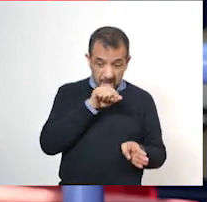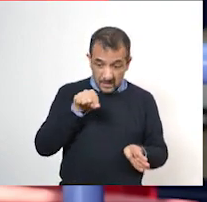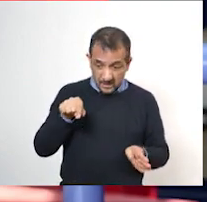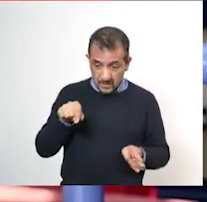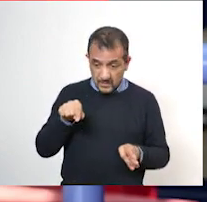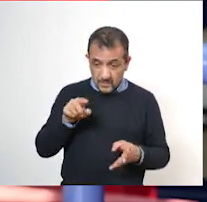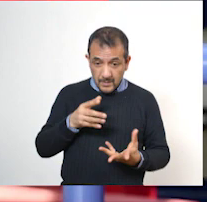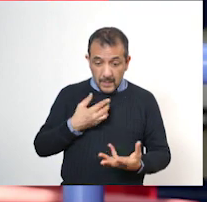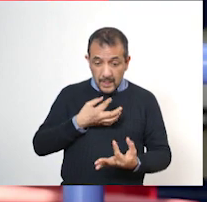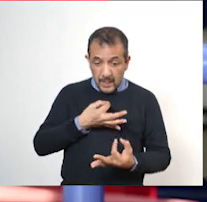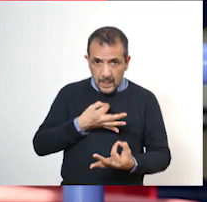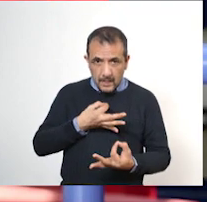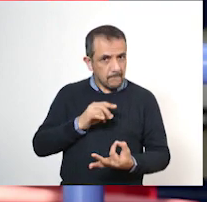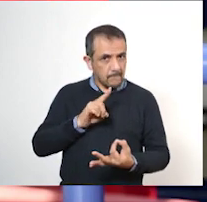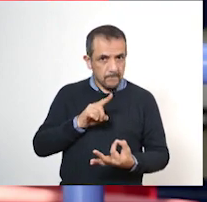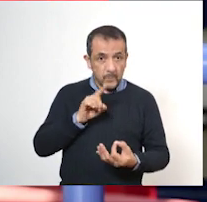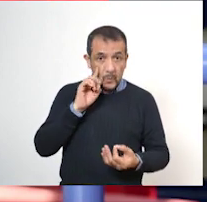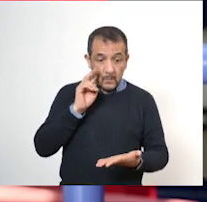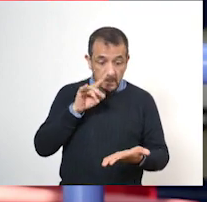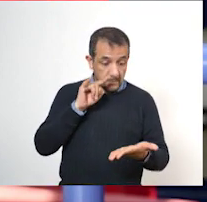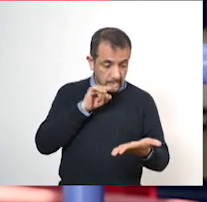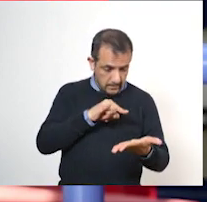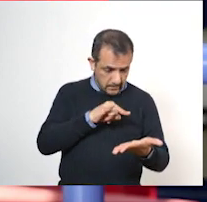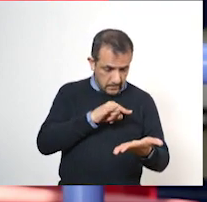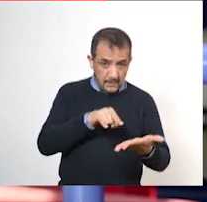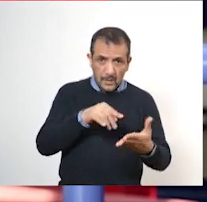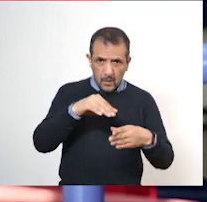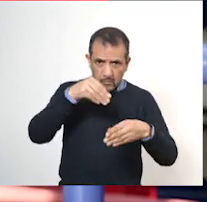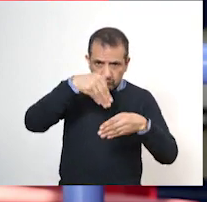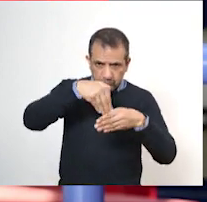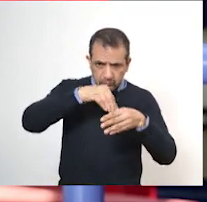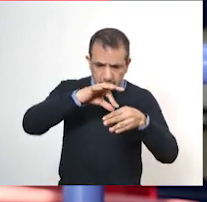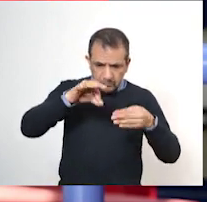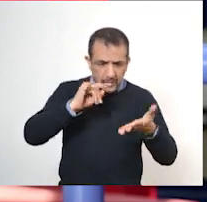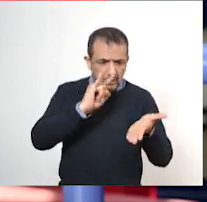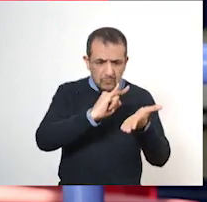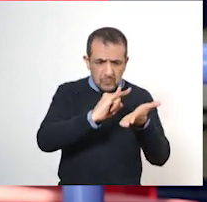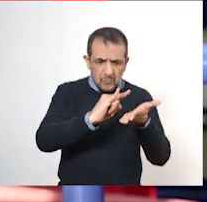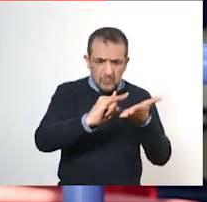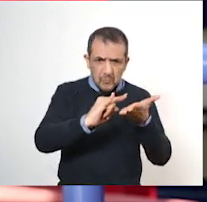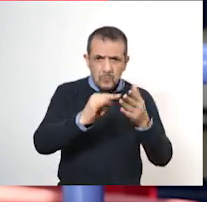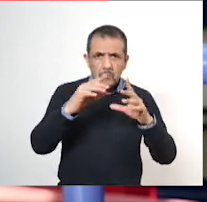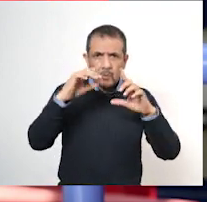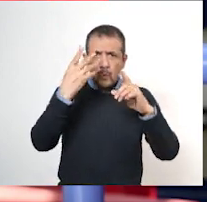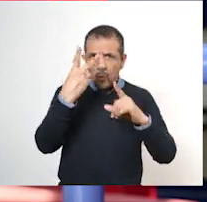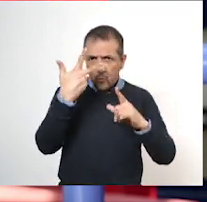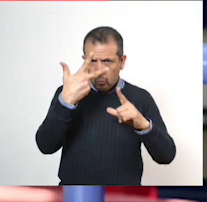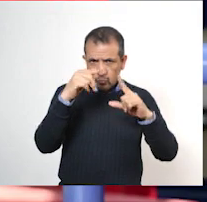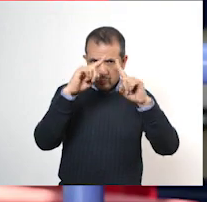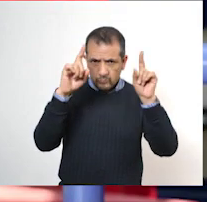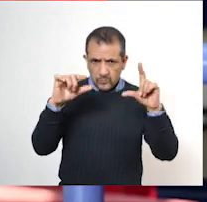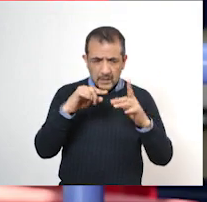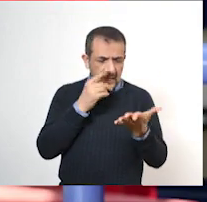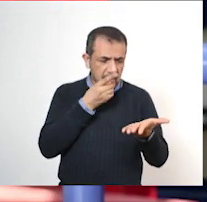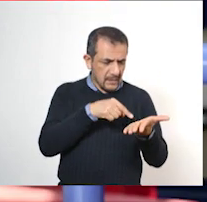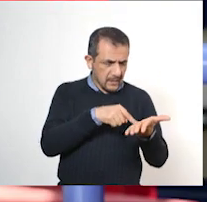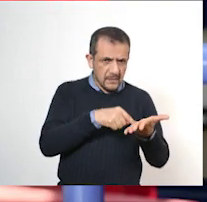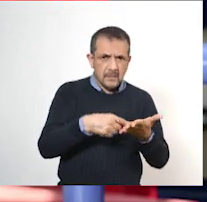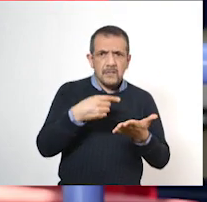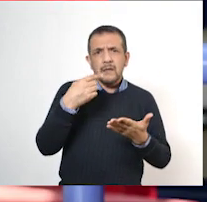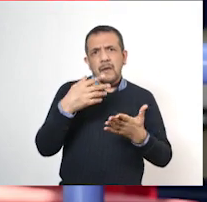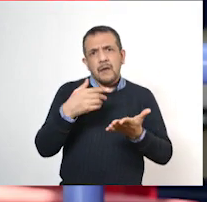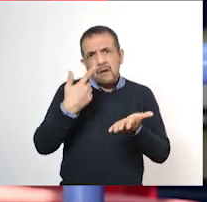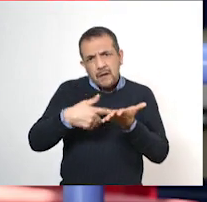preferir estos alimentos. Cuando veas alimentos que tienen productos empacados, que tienen octágonos, que dicen exceso de